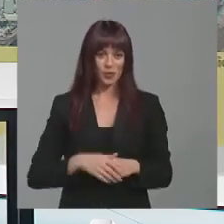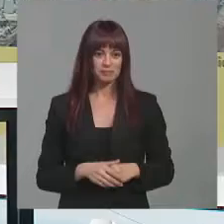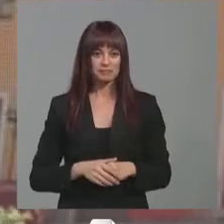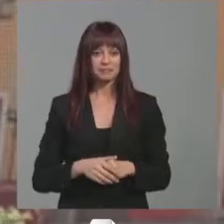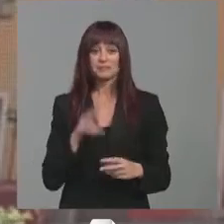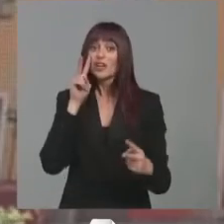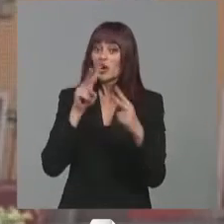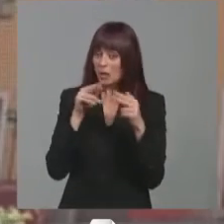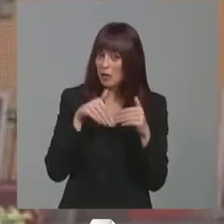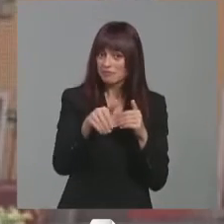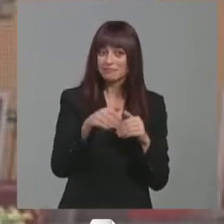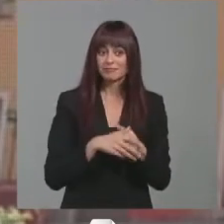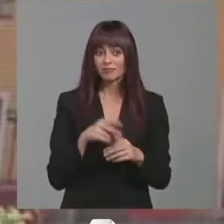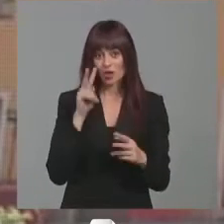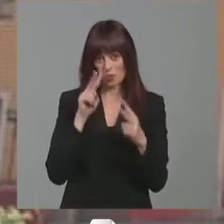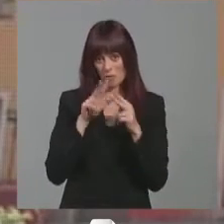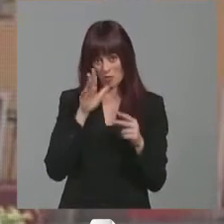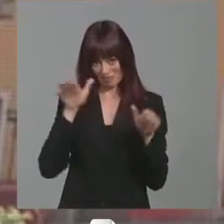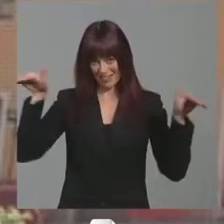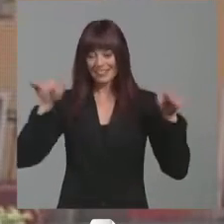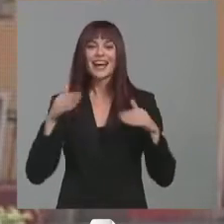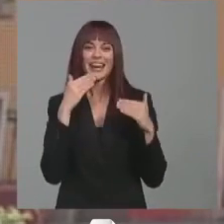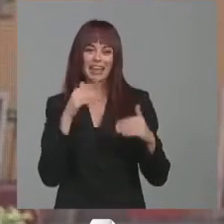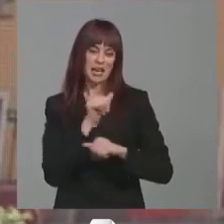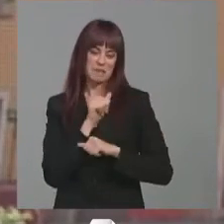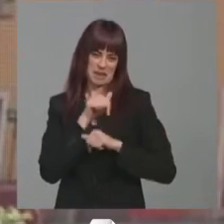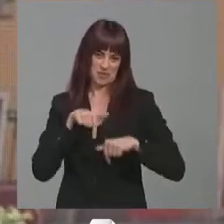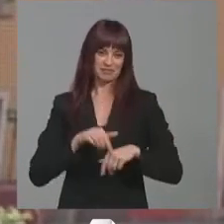vamos viendo en el camino nos vamos viendo por alcantarilla muchísimas gracias y le esperamos en ese alto gracias